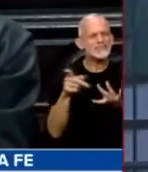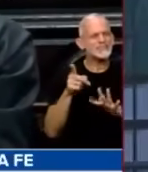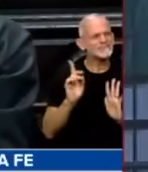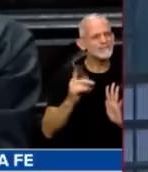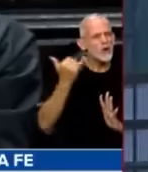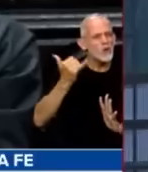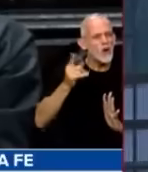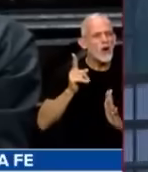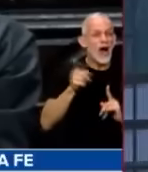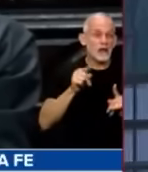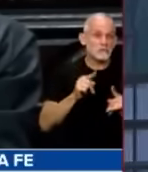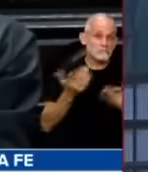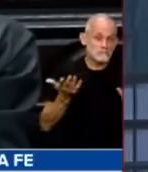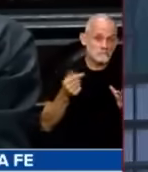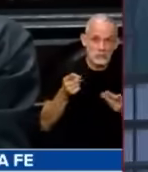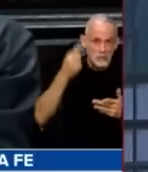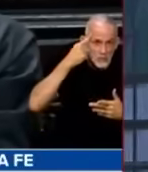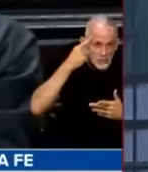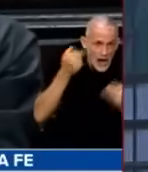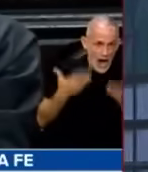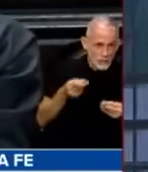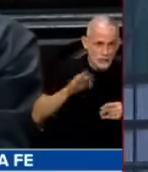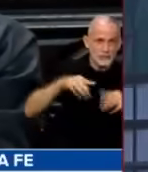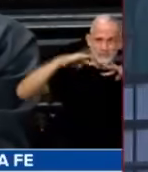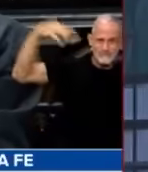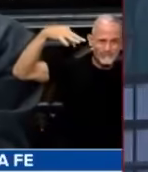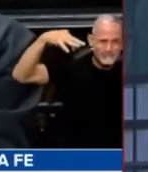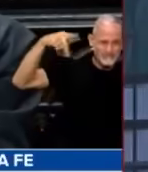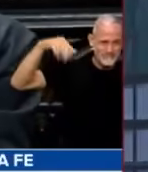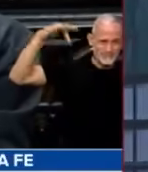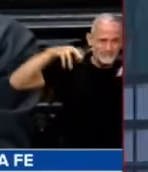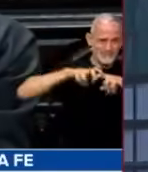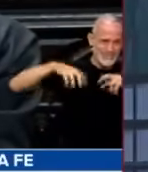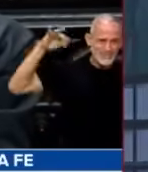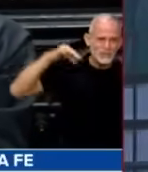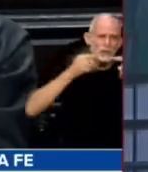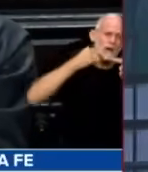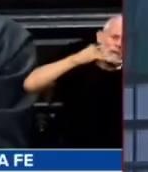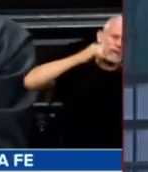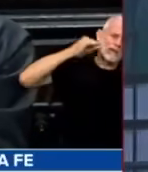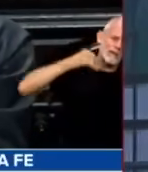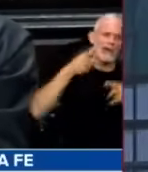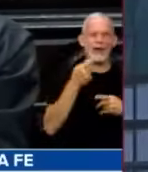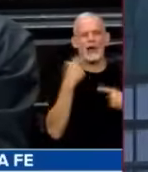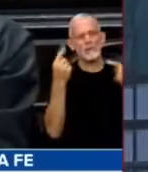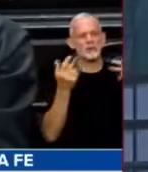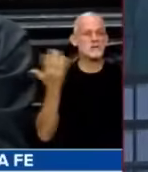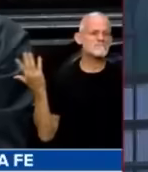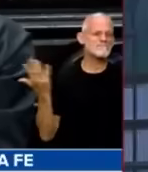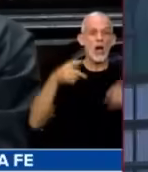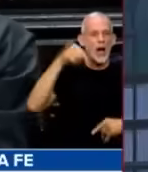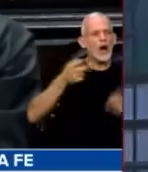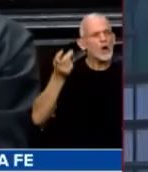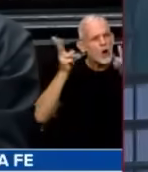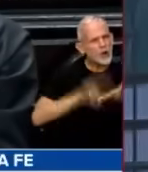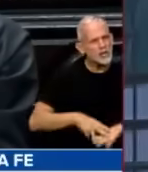tiene que ser, en este caso, del partido oficialista. Nunca hay mayores diferencias. Que se pique en una situación así ya te habla de lo que